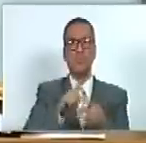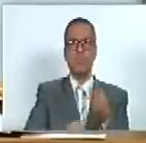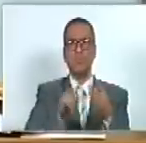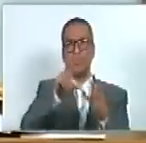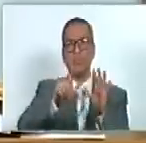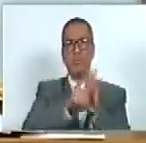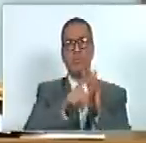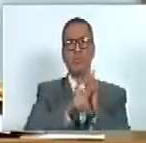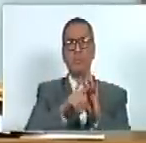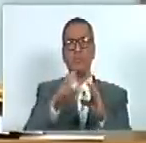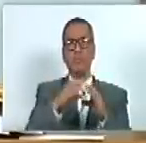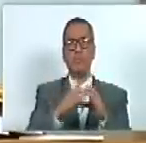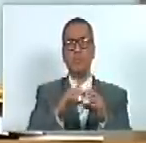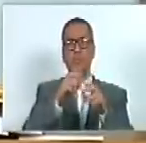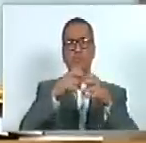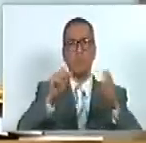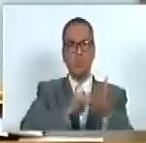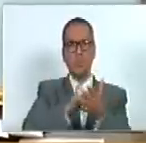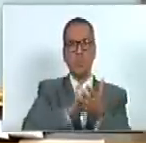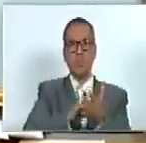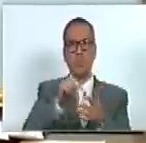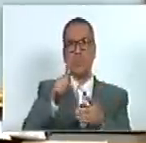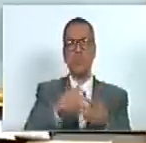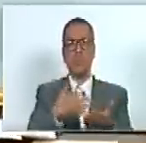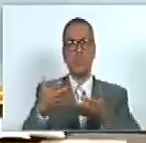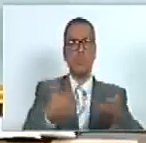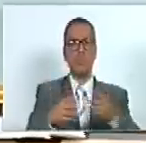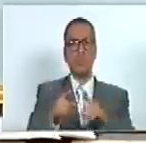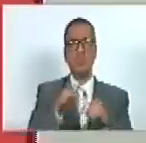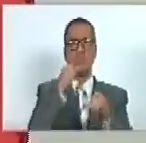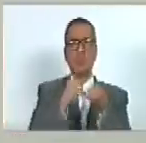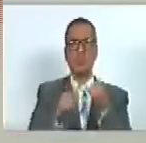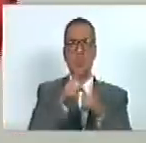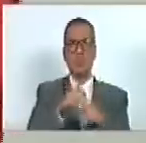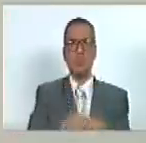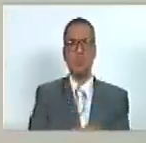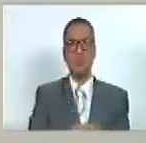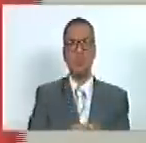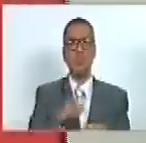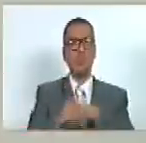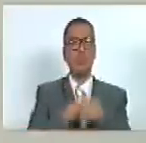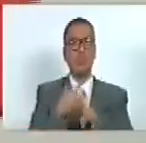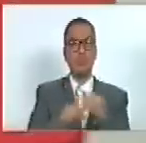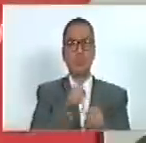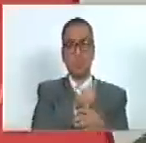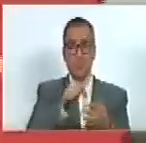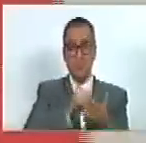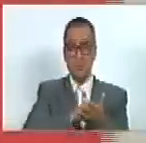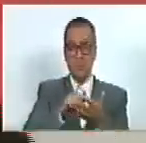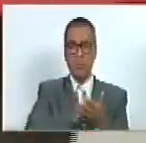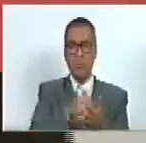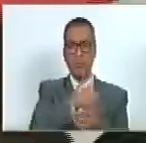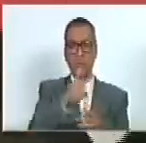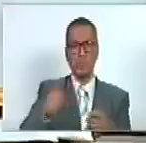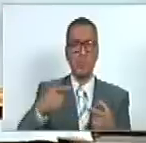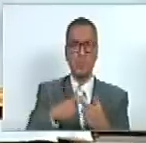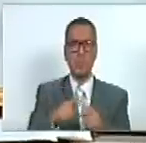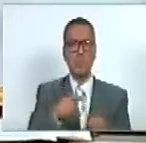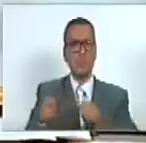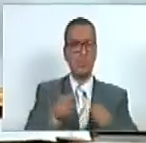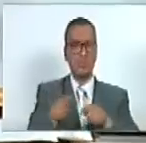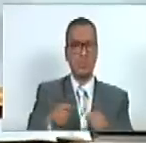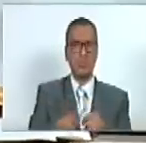2 capítulos, 11 artículos y una disposición final que establezca el carácter penal de cualquier